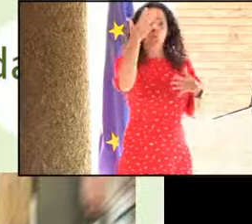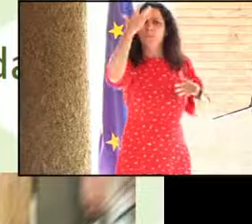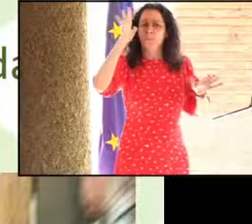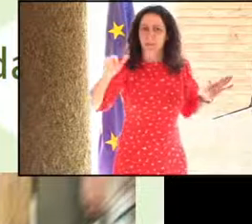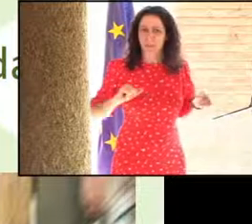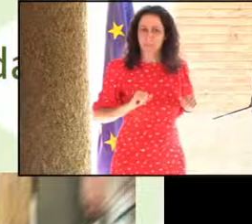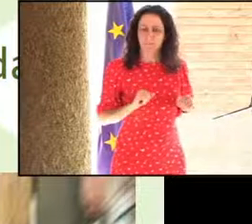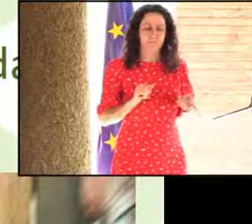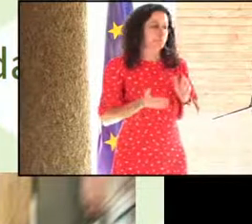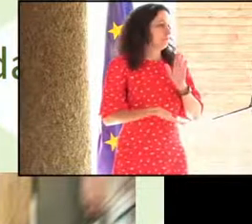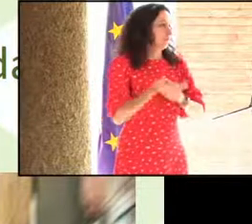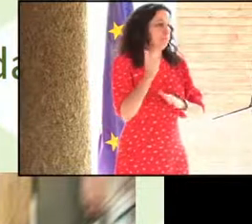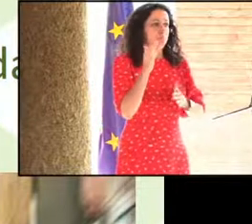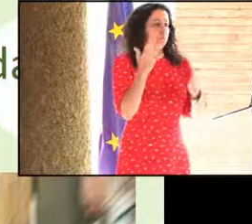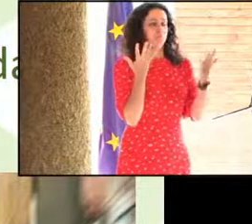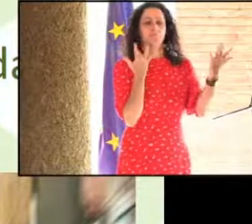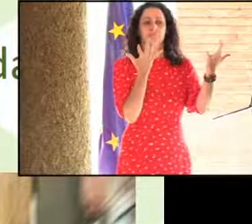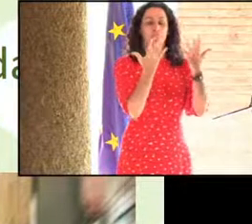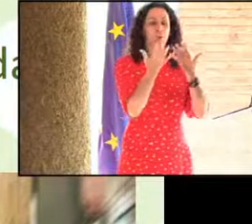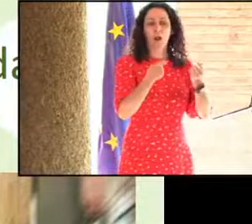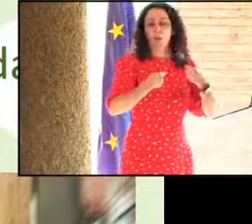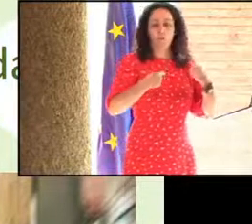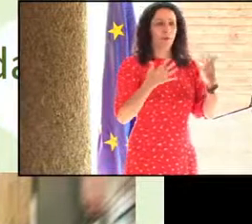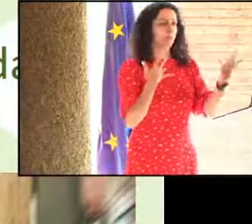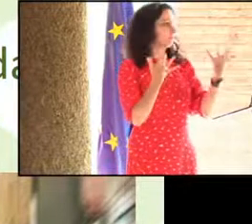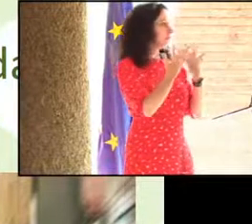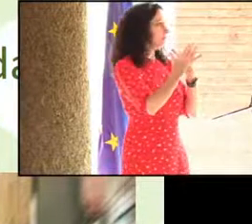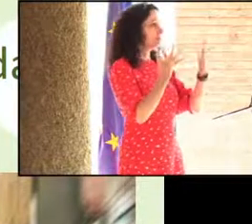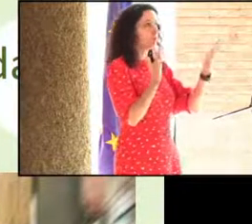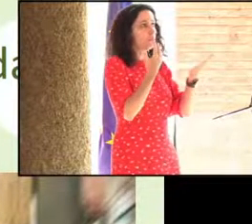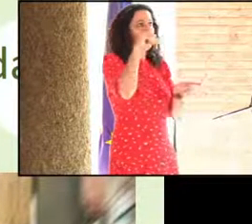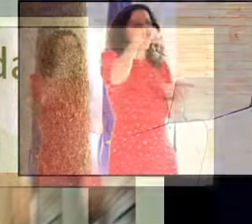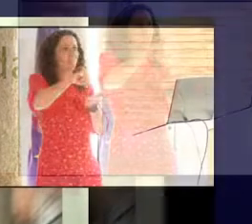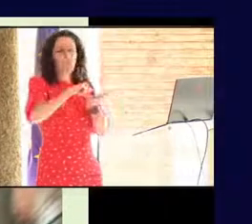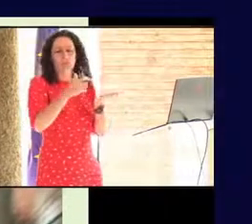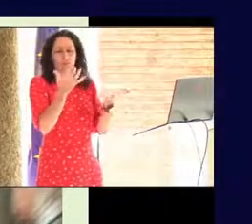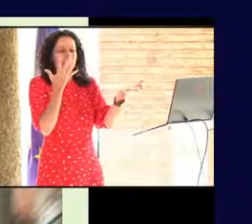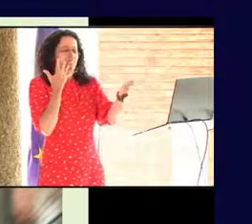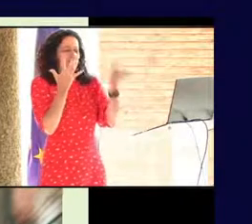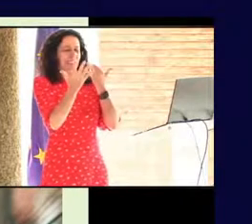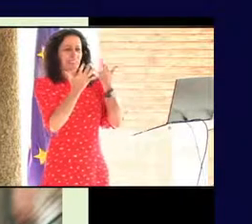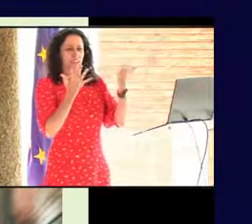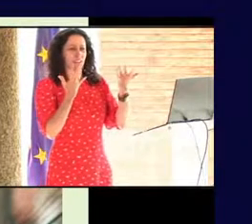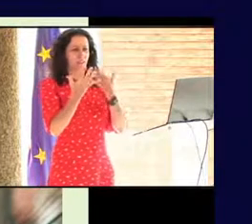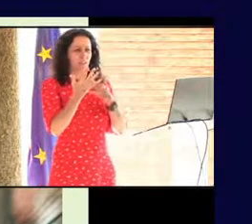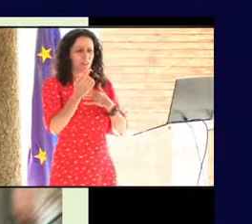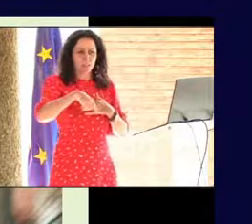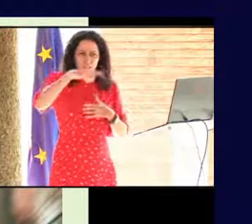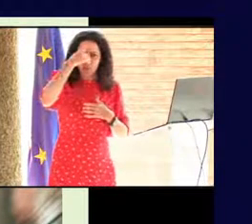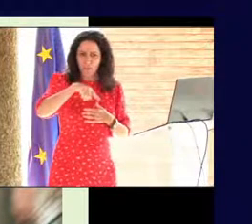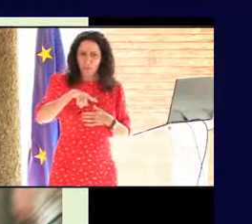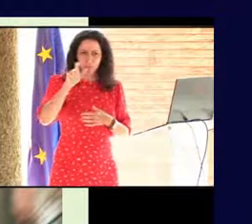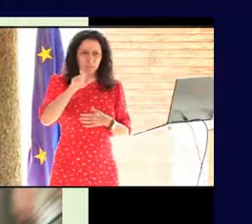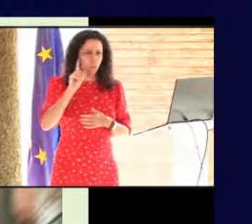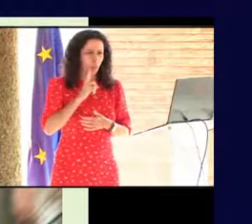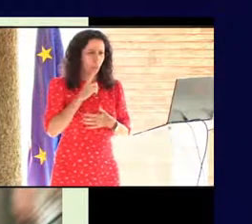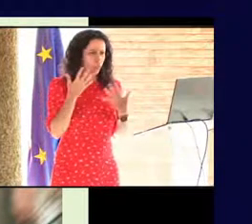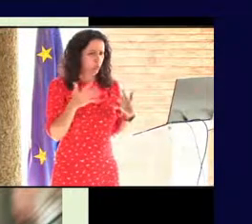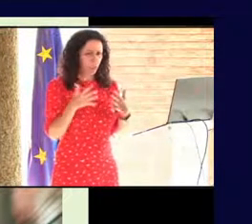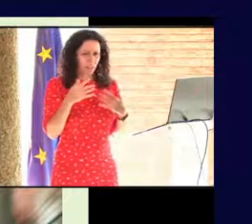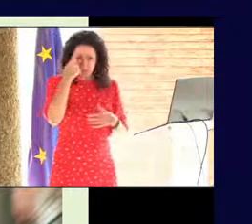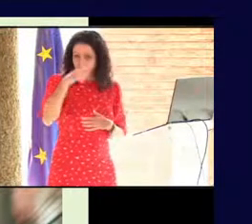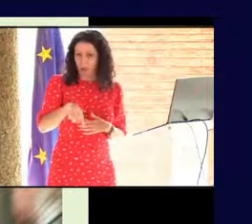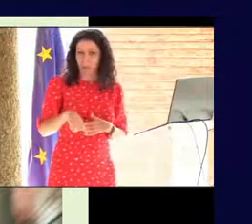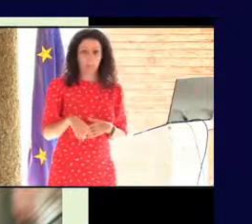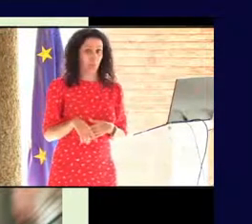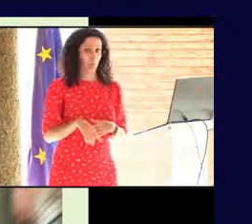eh os voy a explicar un poco En qué consiste la comunidad sorda vale imaginaos que estáis por una ciudad en el centro hay mucha gente